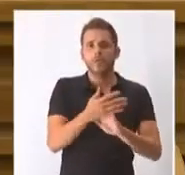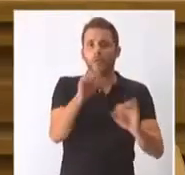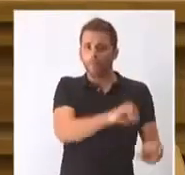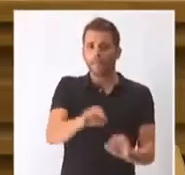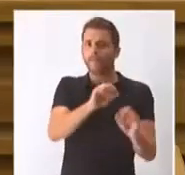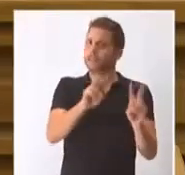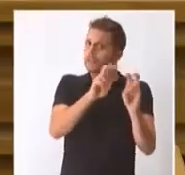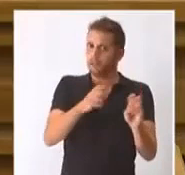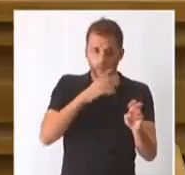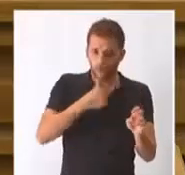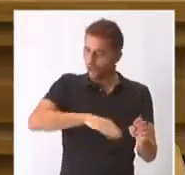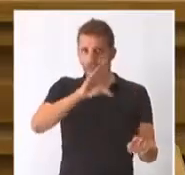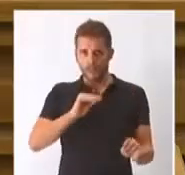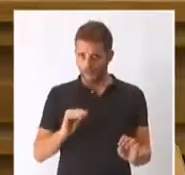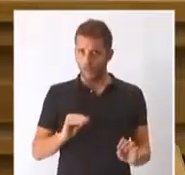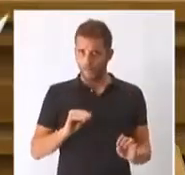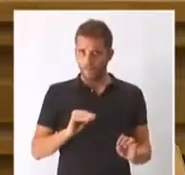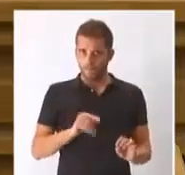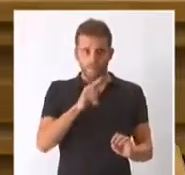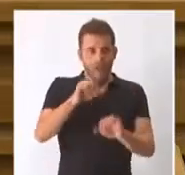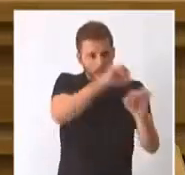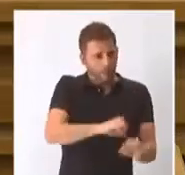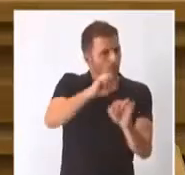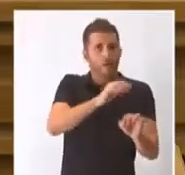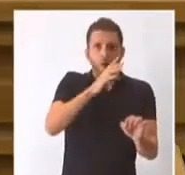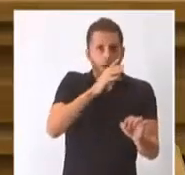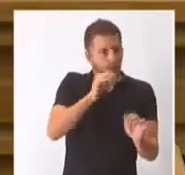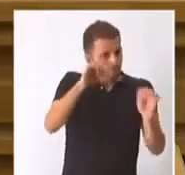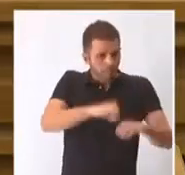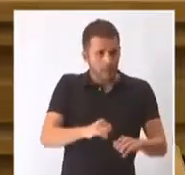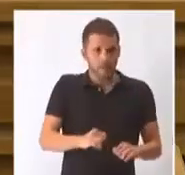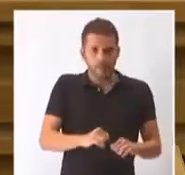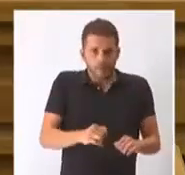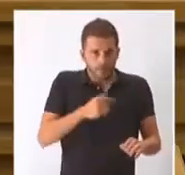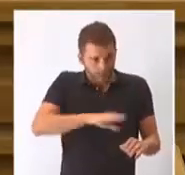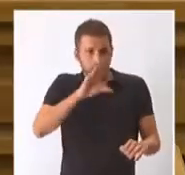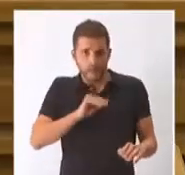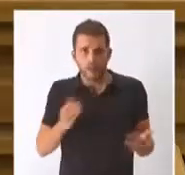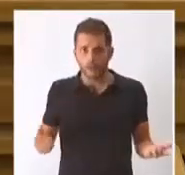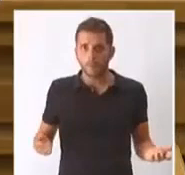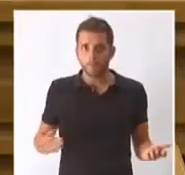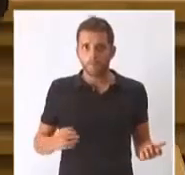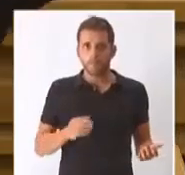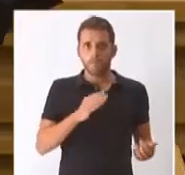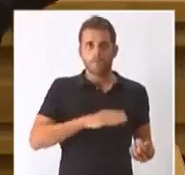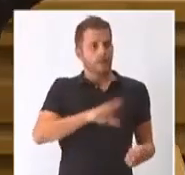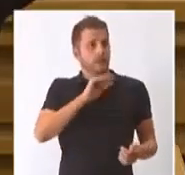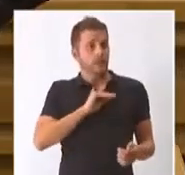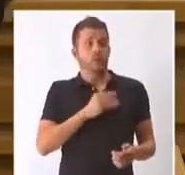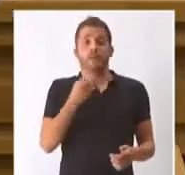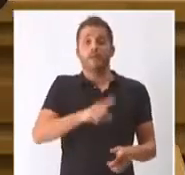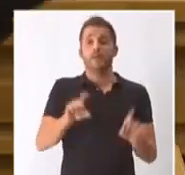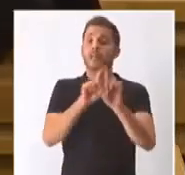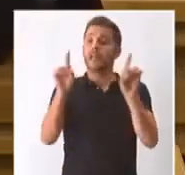hagan si yo lo entiendo que defiendan que todo el agua que puedan no lo entiendo y entiendo que haya muchas empresas del levante